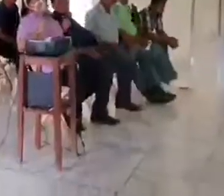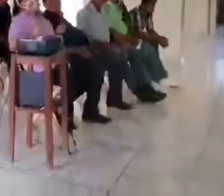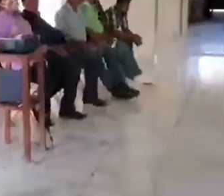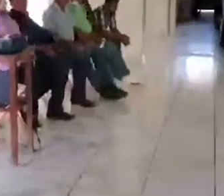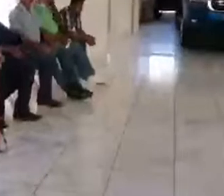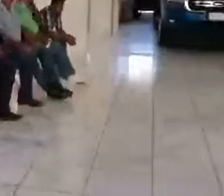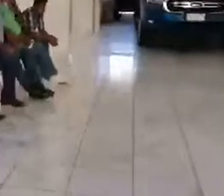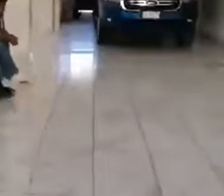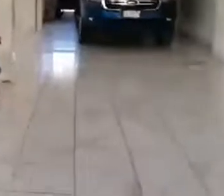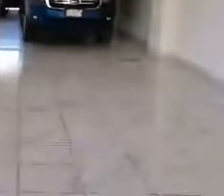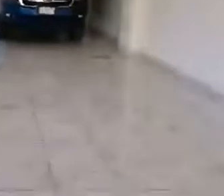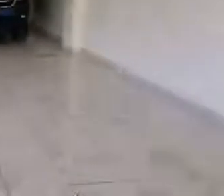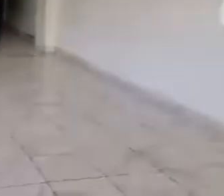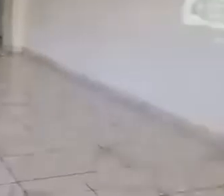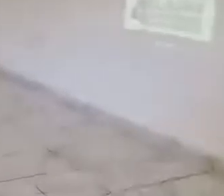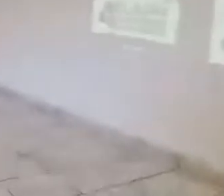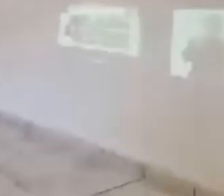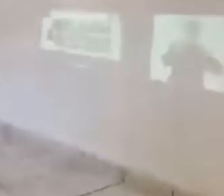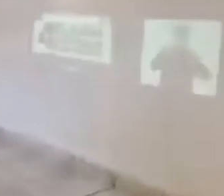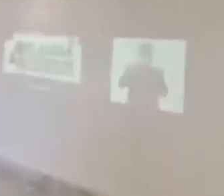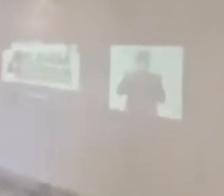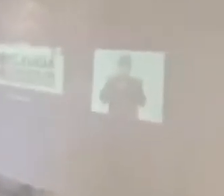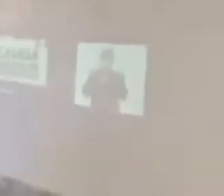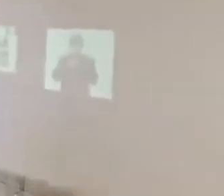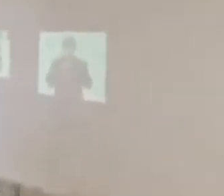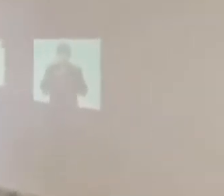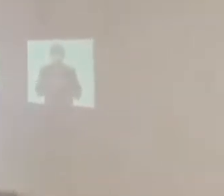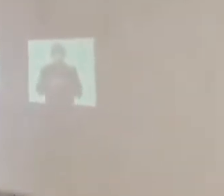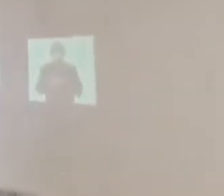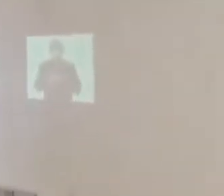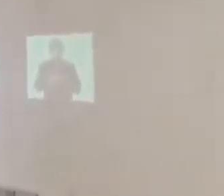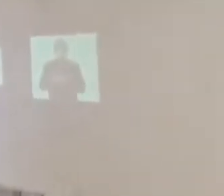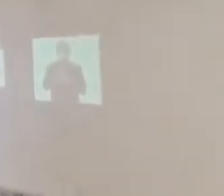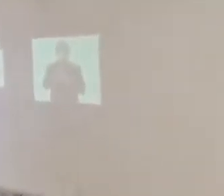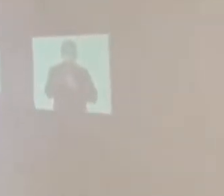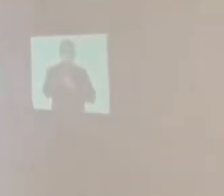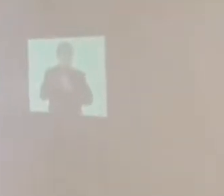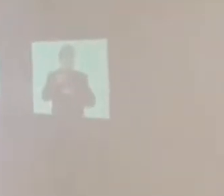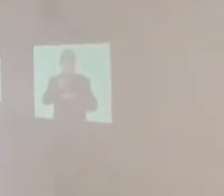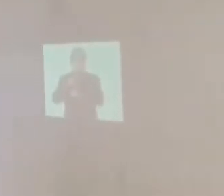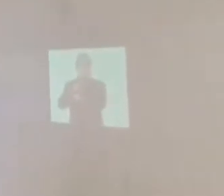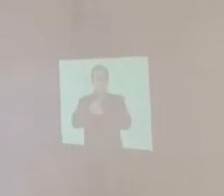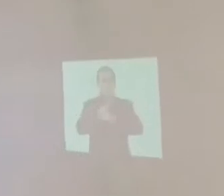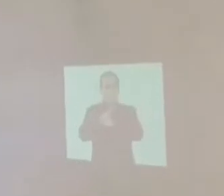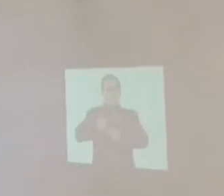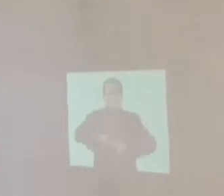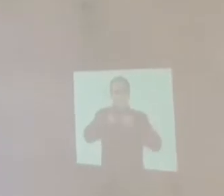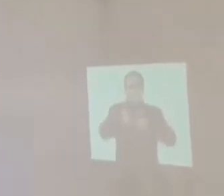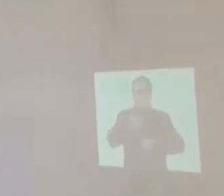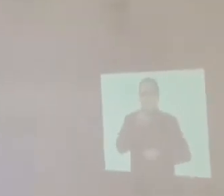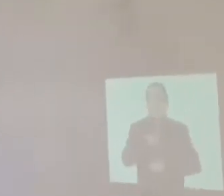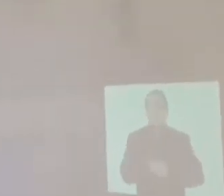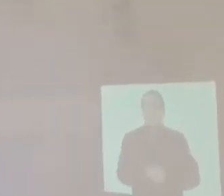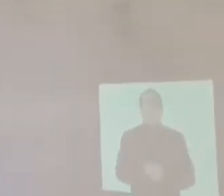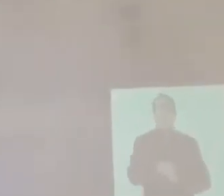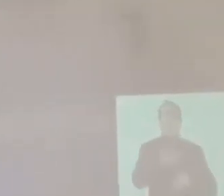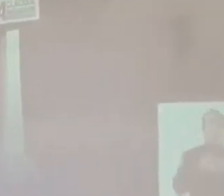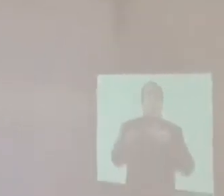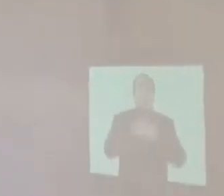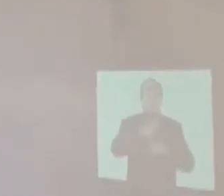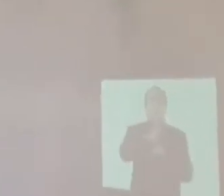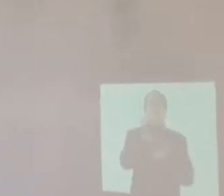con monitores y sistemas digitales de última generación para mayor seguridad. La modernización integral de la línea 1